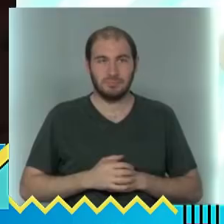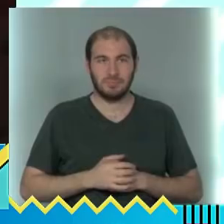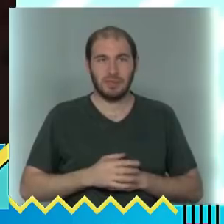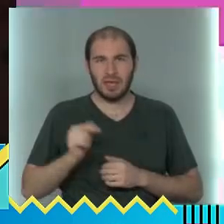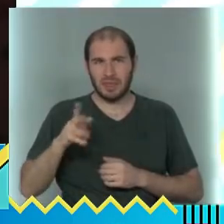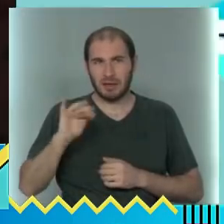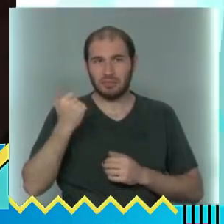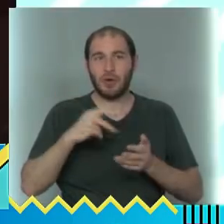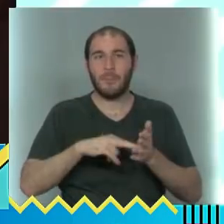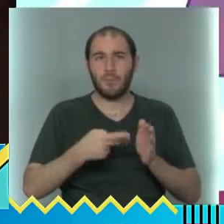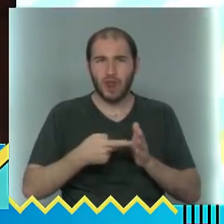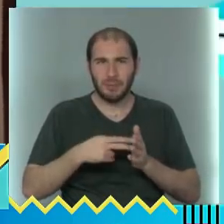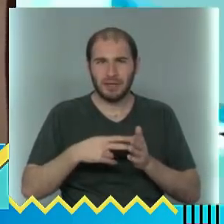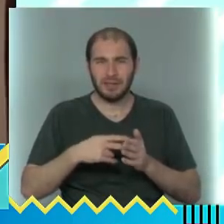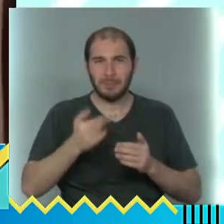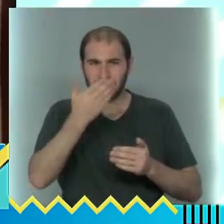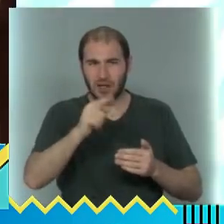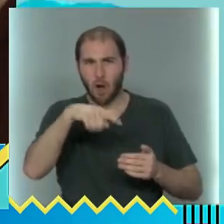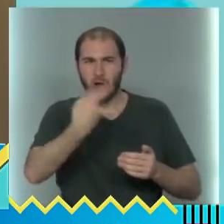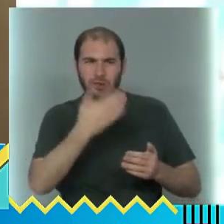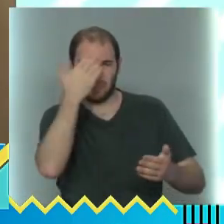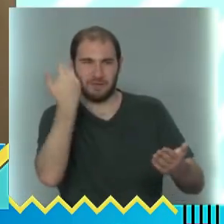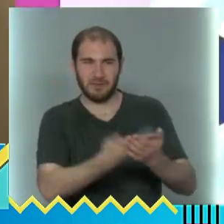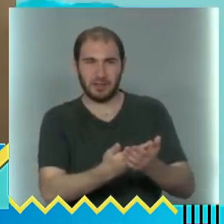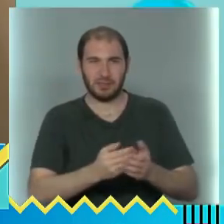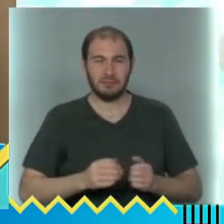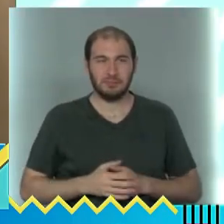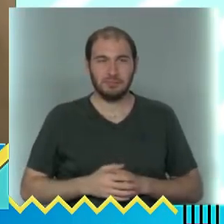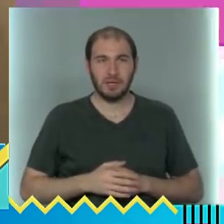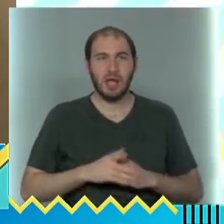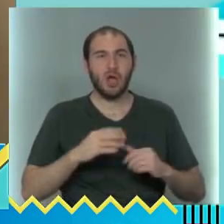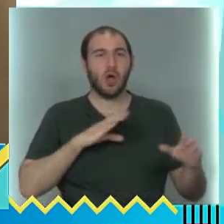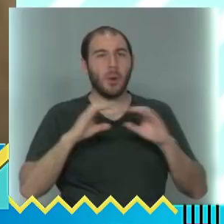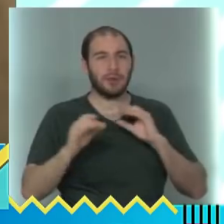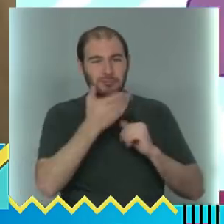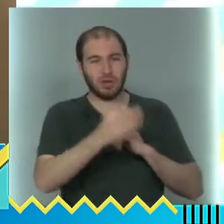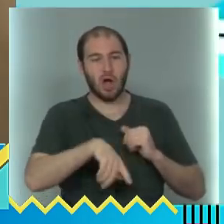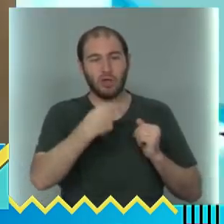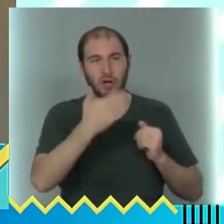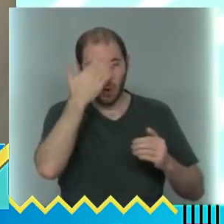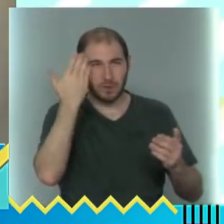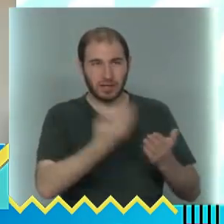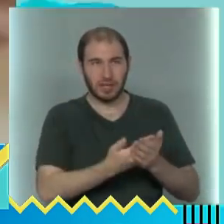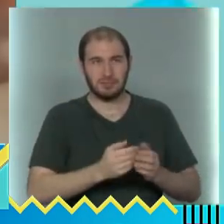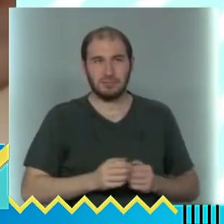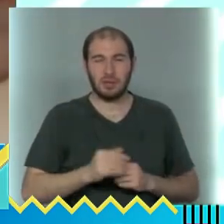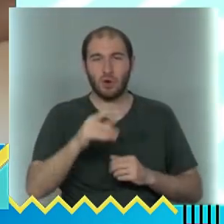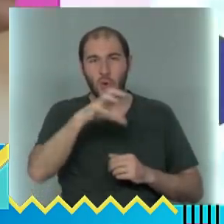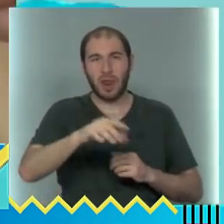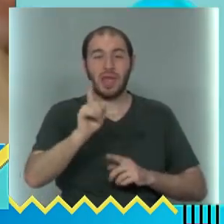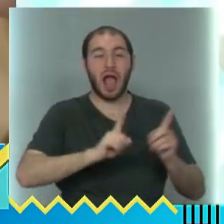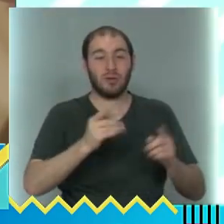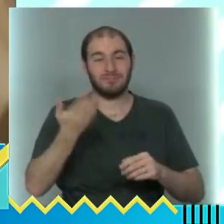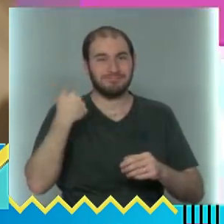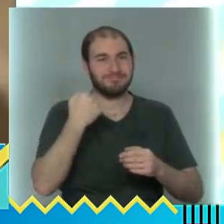darse cuenta que los problemas son de enfrentar al otro, de poder comunicarse con el otro, deja de frecuentar ciertos lugares